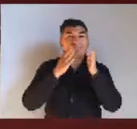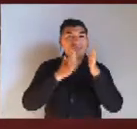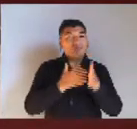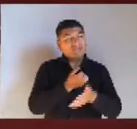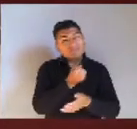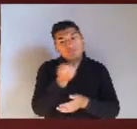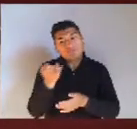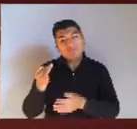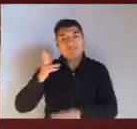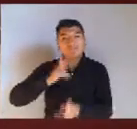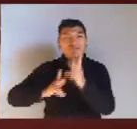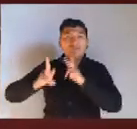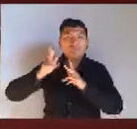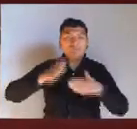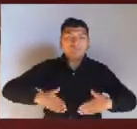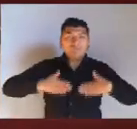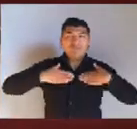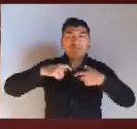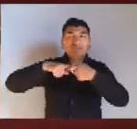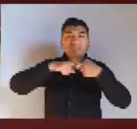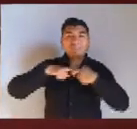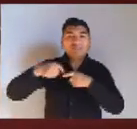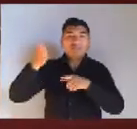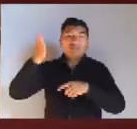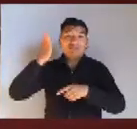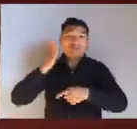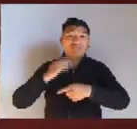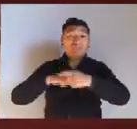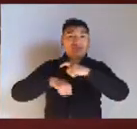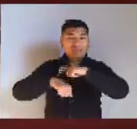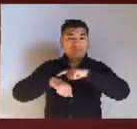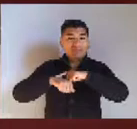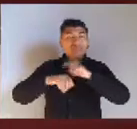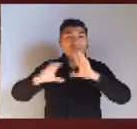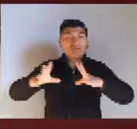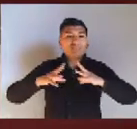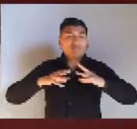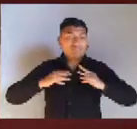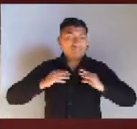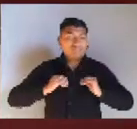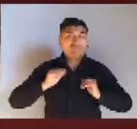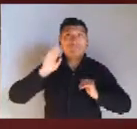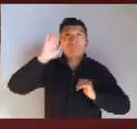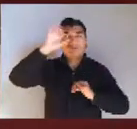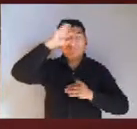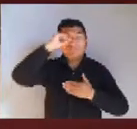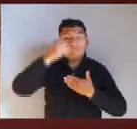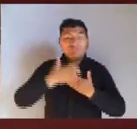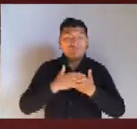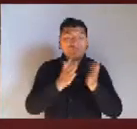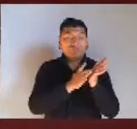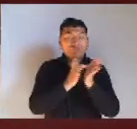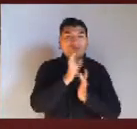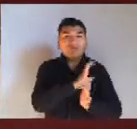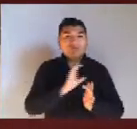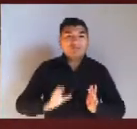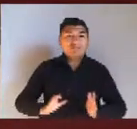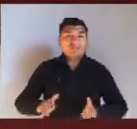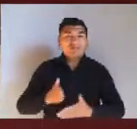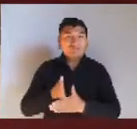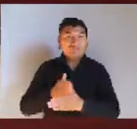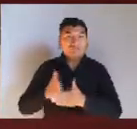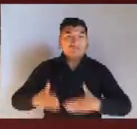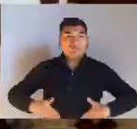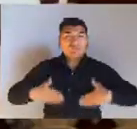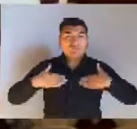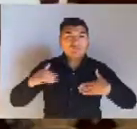y cuantos vivieron en tu amistad a través de los tiempos, merezcamos, por tu Hijo Jesucristo, compartir la vida eterna